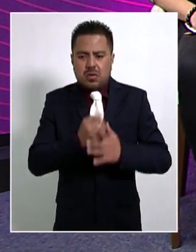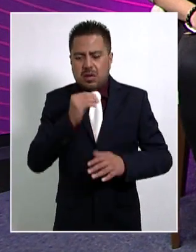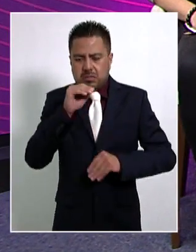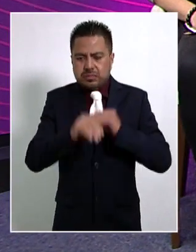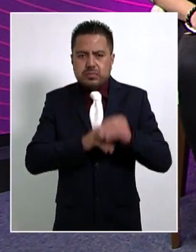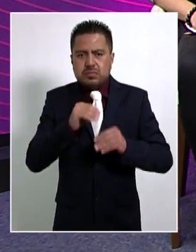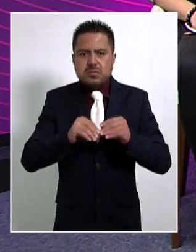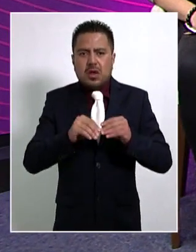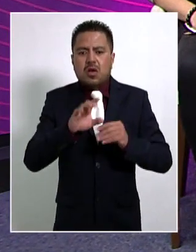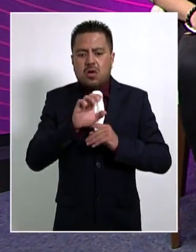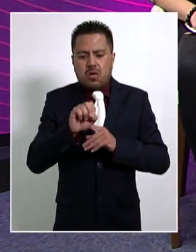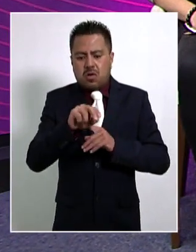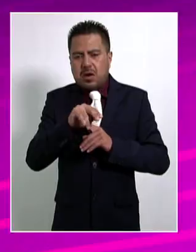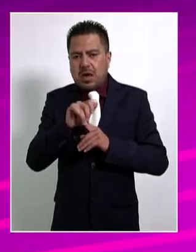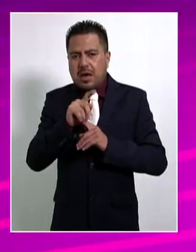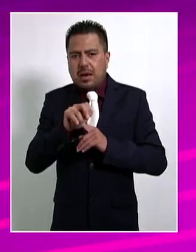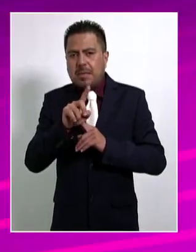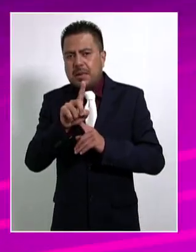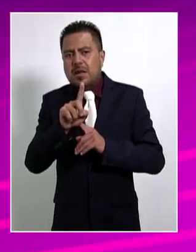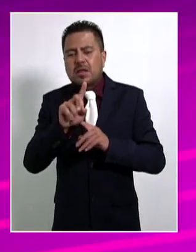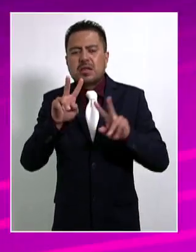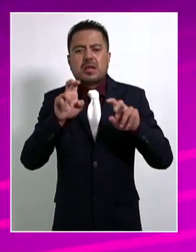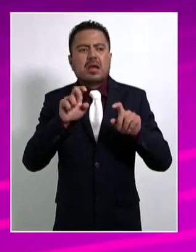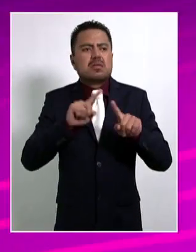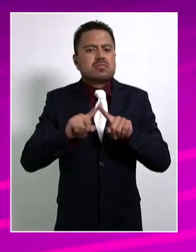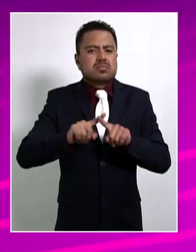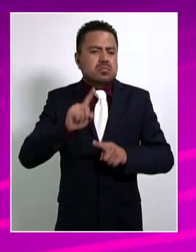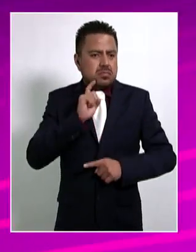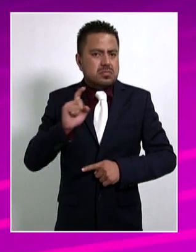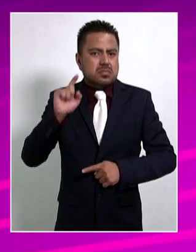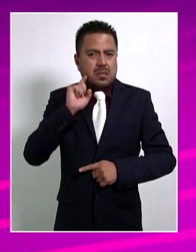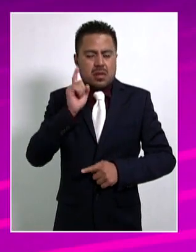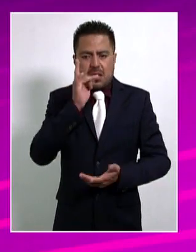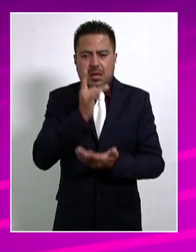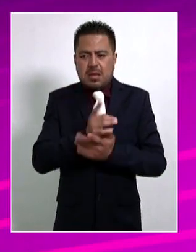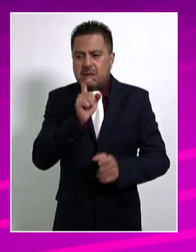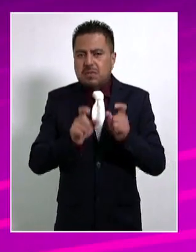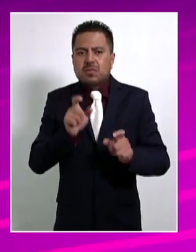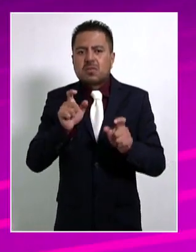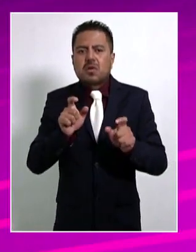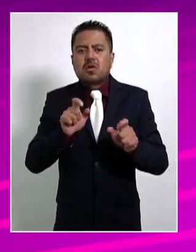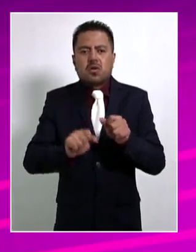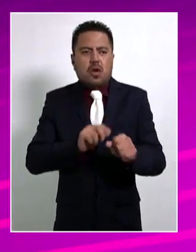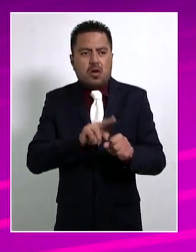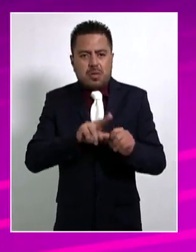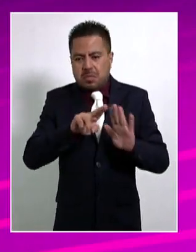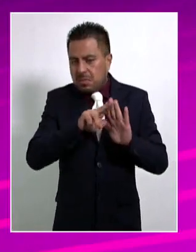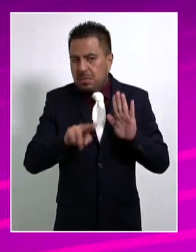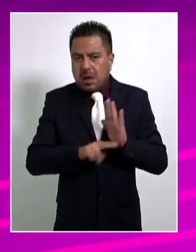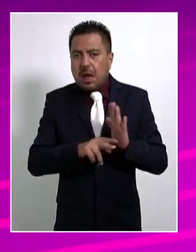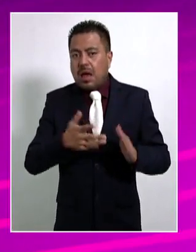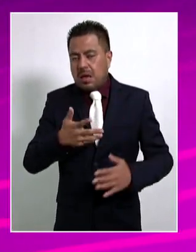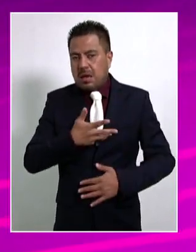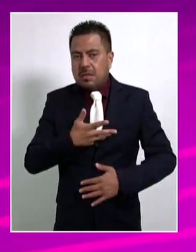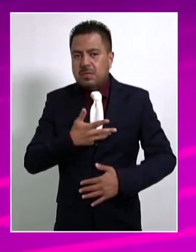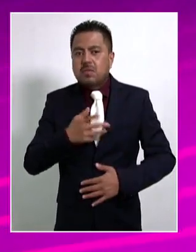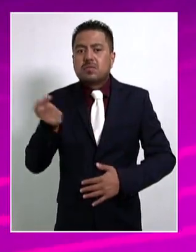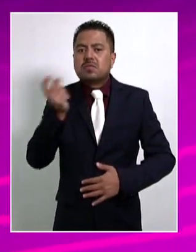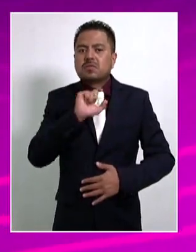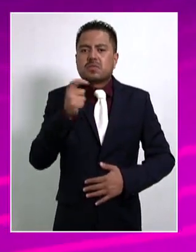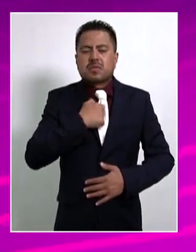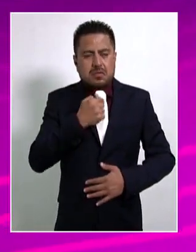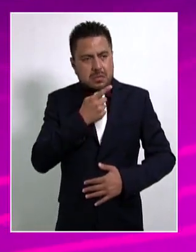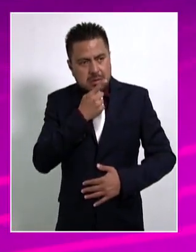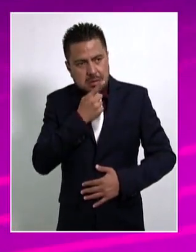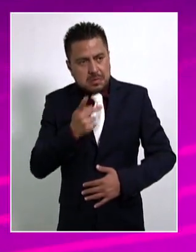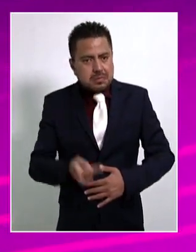con las distintas dependencias sobre temas de diversidad sexual e identidades de género no normativas. Y cuando le